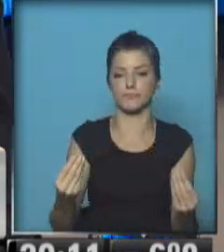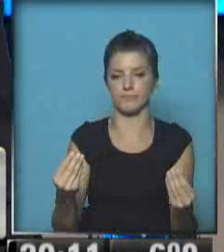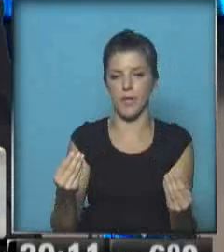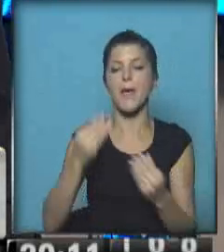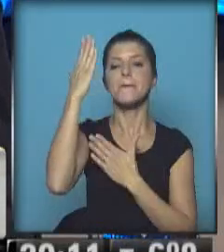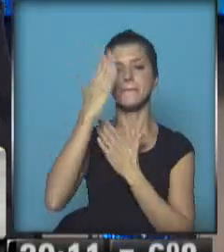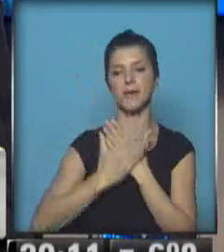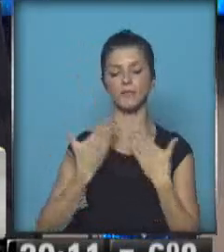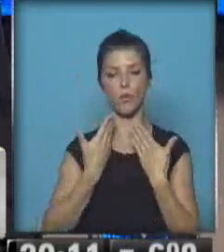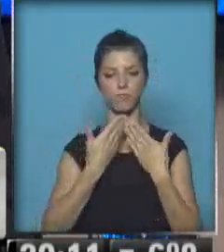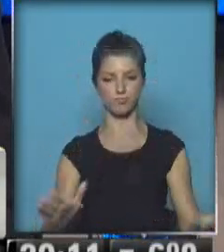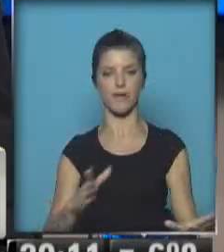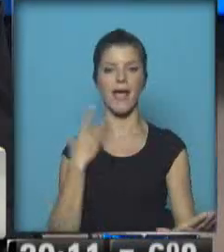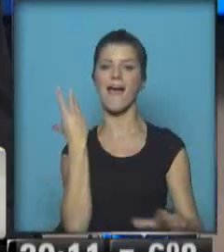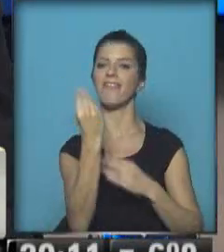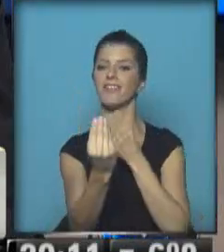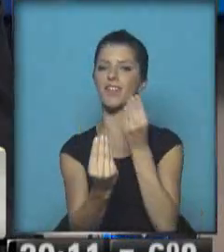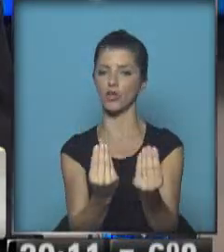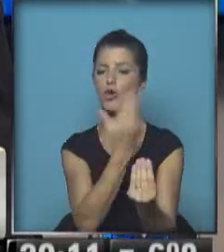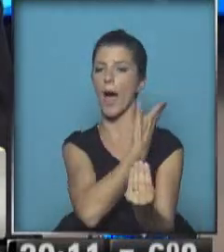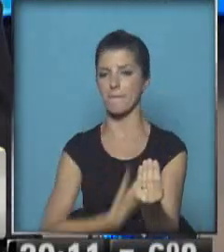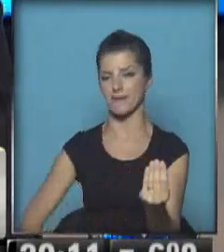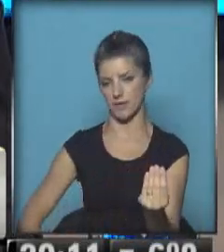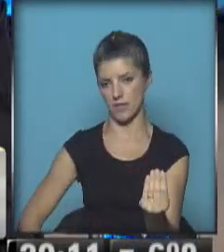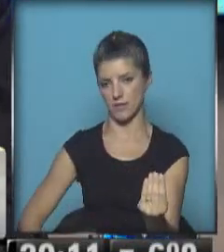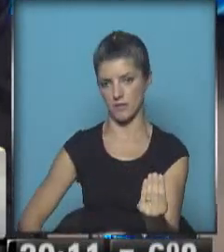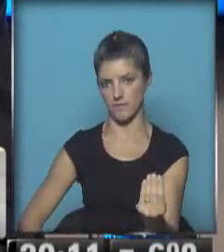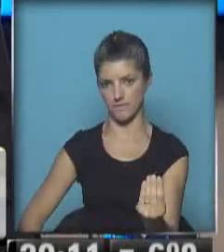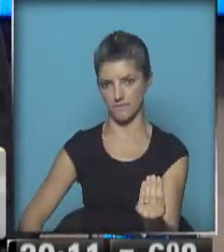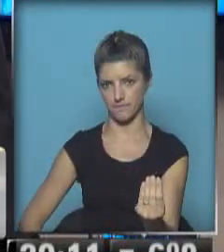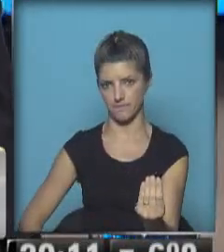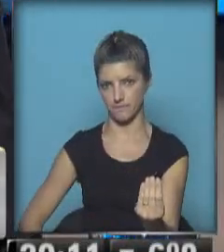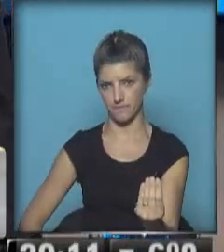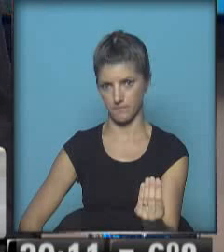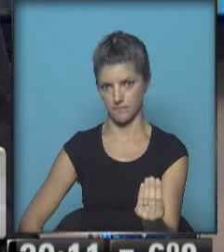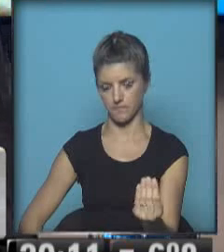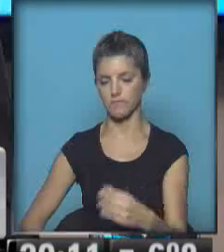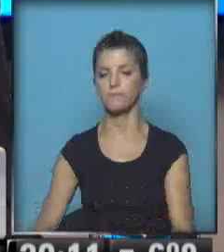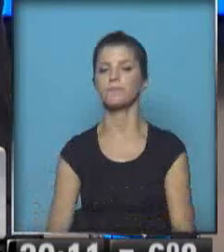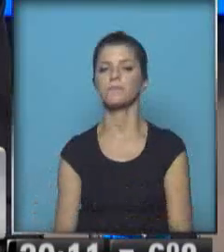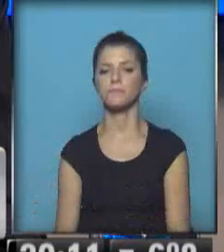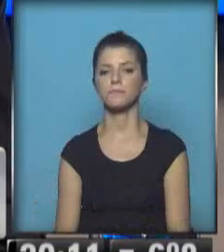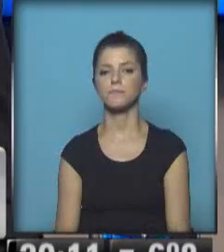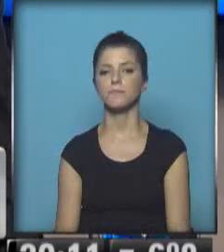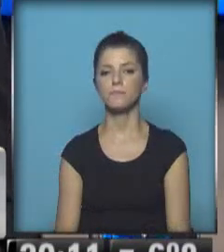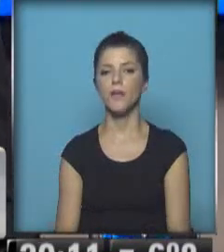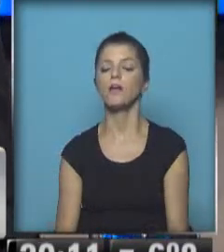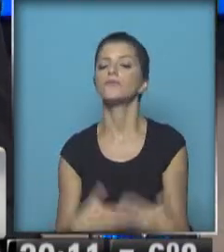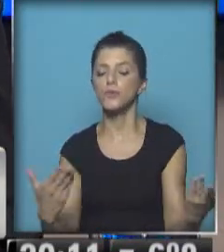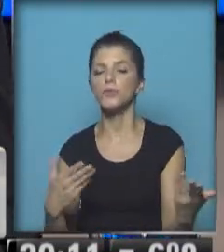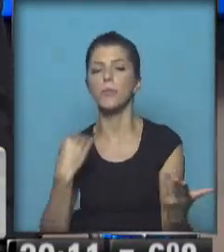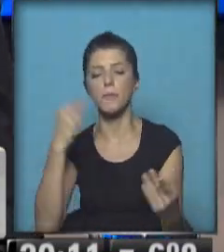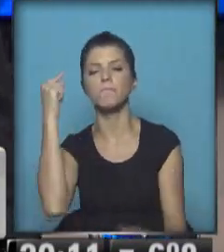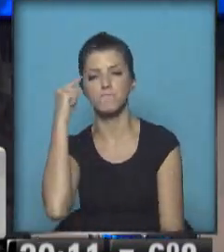ministro Razo bajó su candidatura su precandidatura presidencial por el frente para la victoria qué es lo que podemos deducir